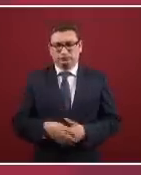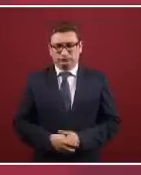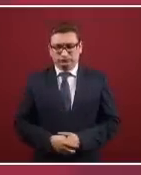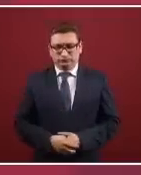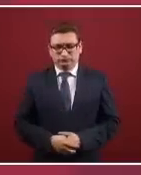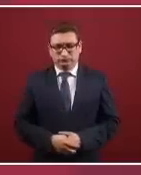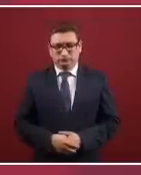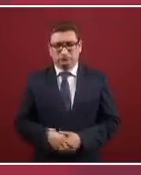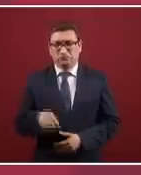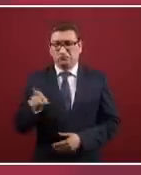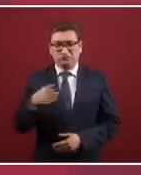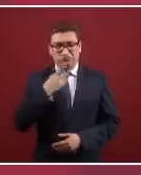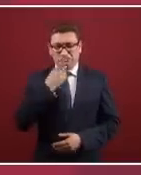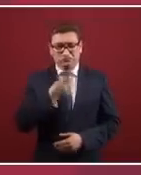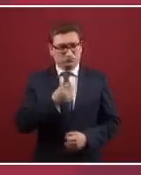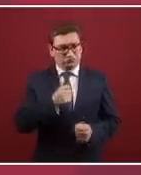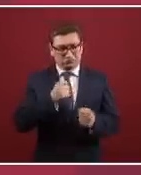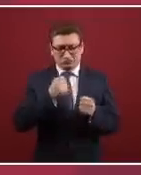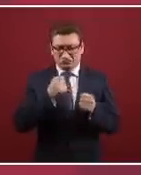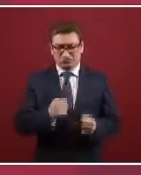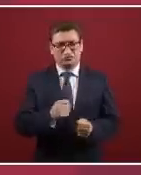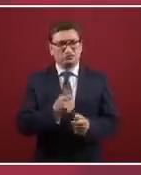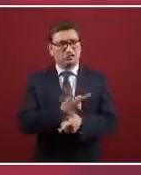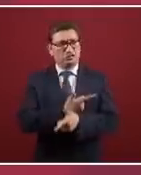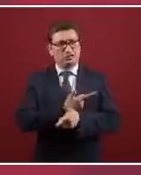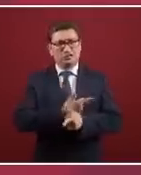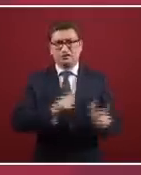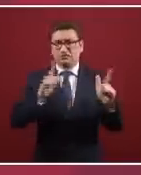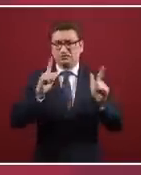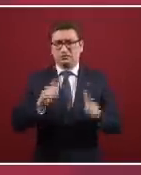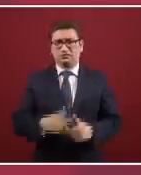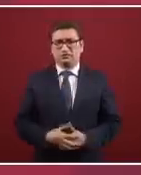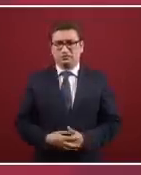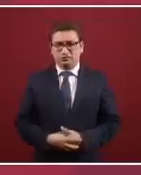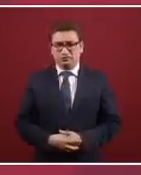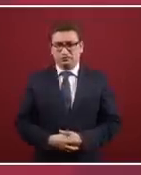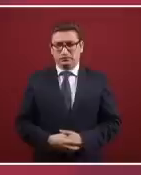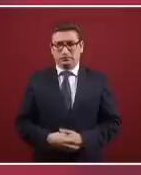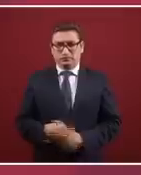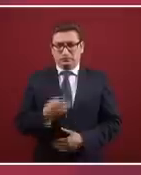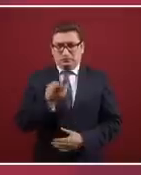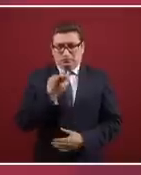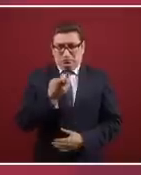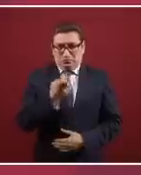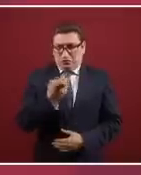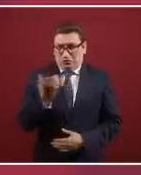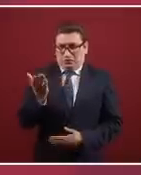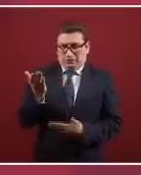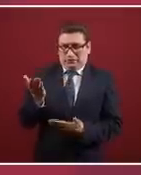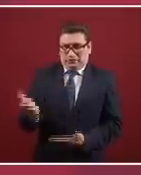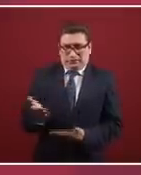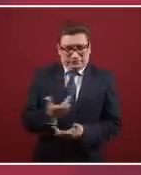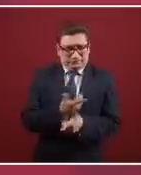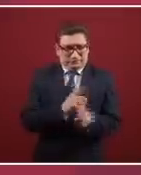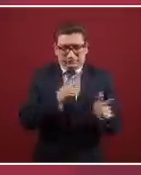Garantizar las libertades. Por eso es el apóstol de la democracia.